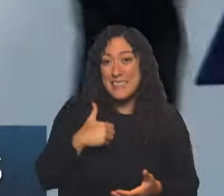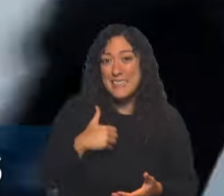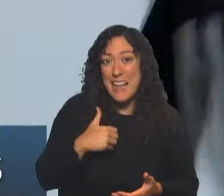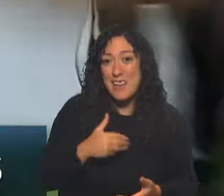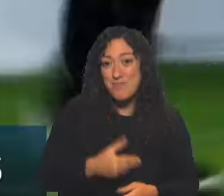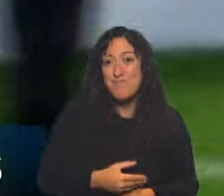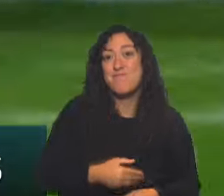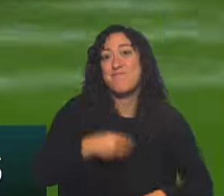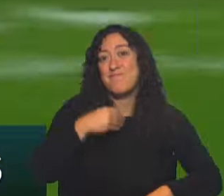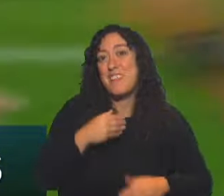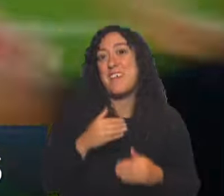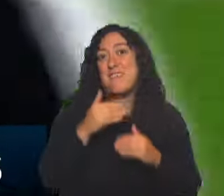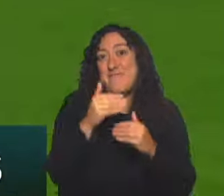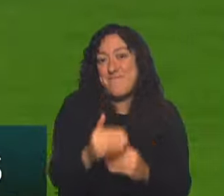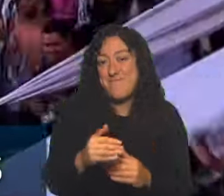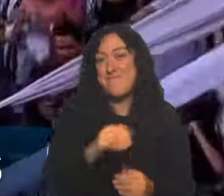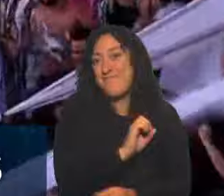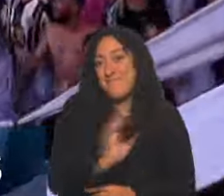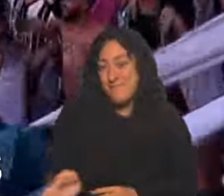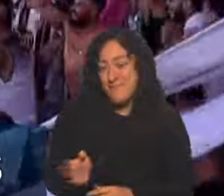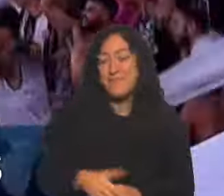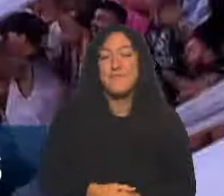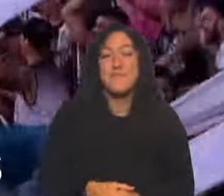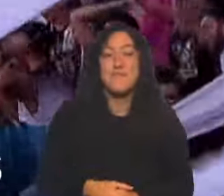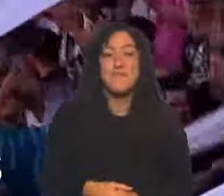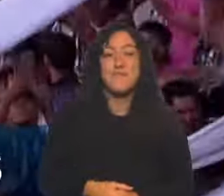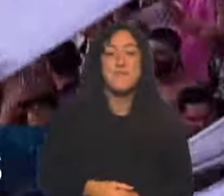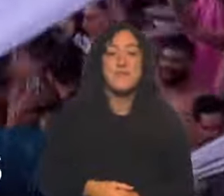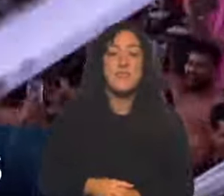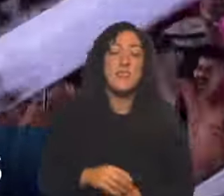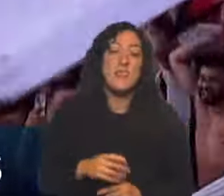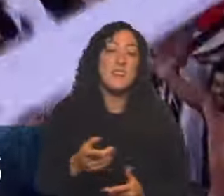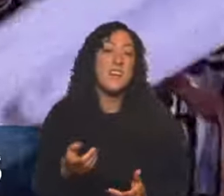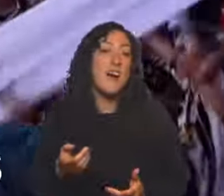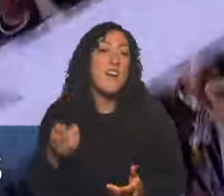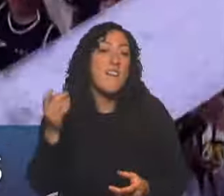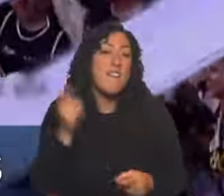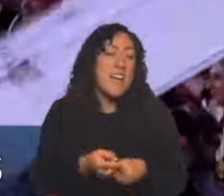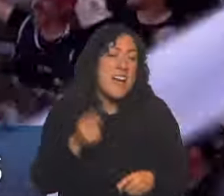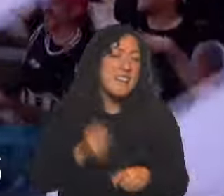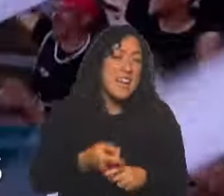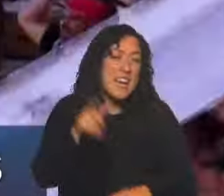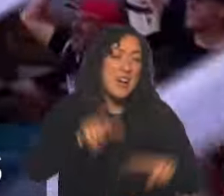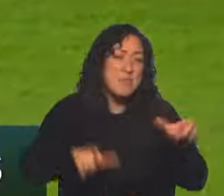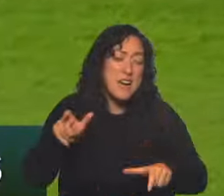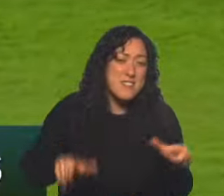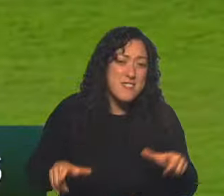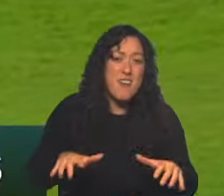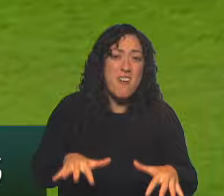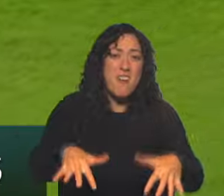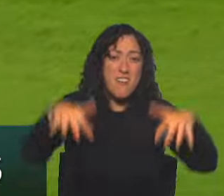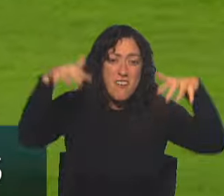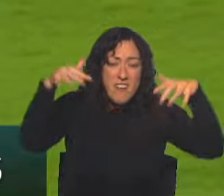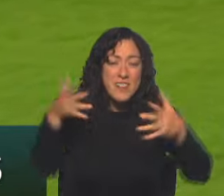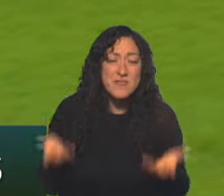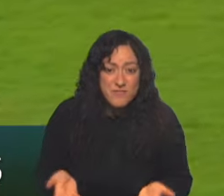hoy. Argentinos Juniors frente a Gimnasia y Tiro de Salta. Miren ustedes el festejo de ese pueblo del Porvenir